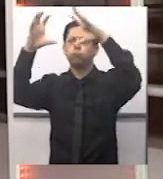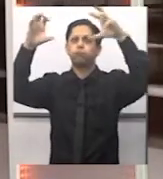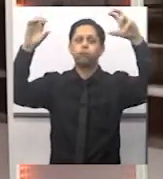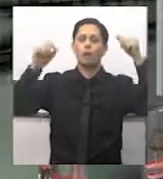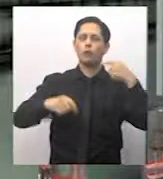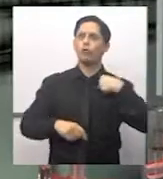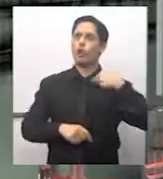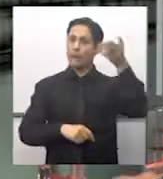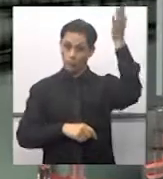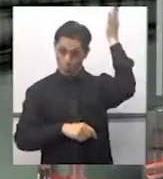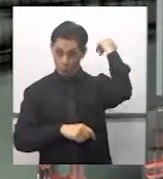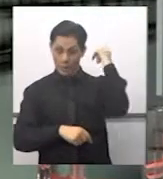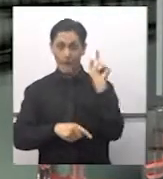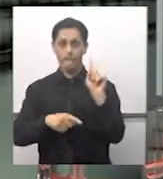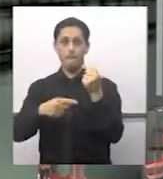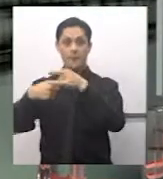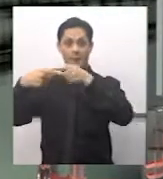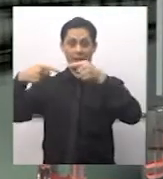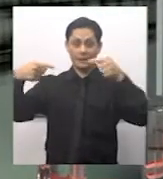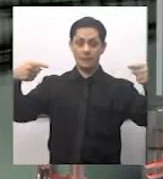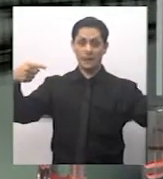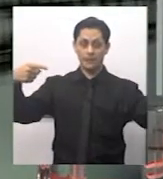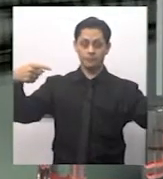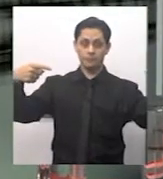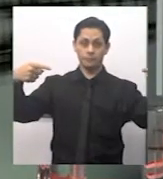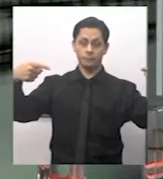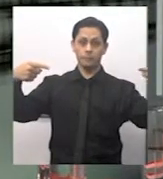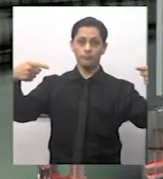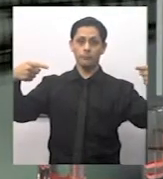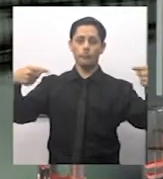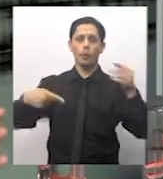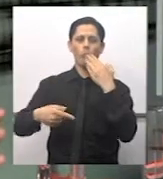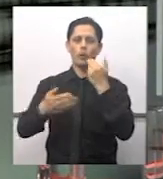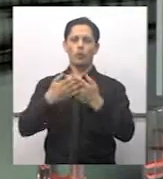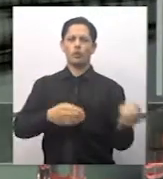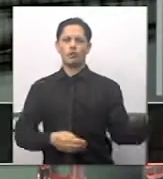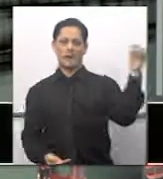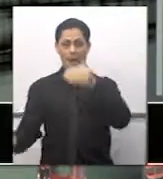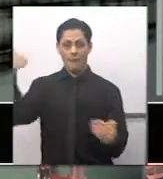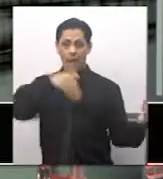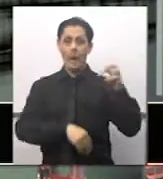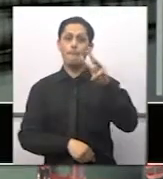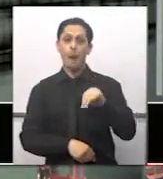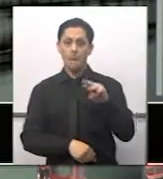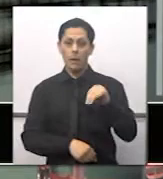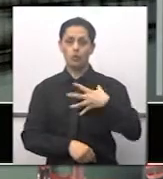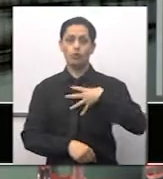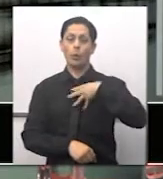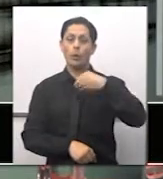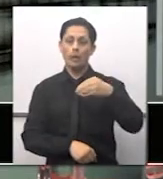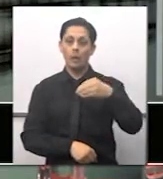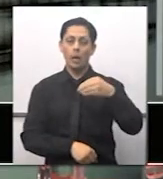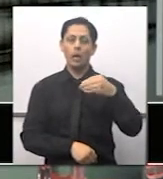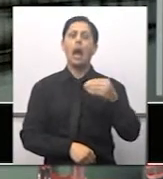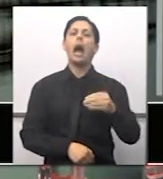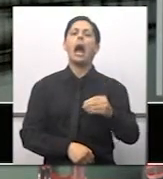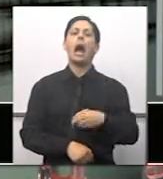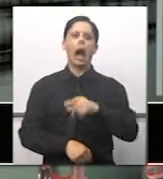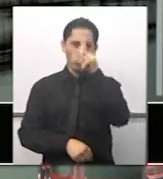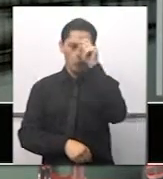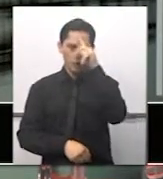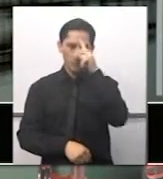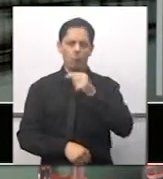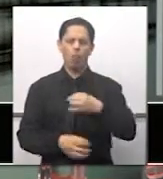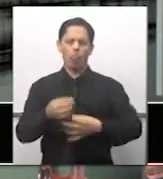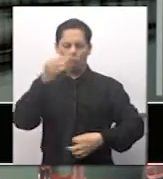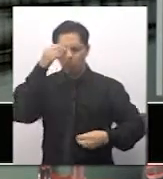Yo recuerdo las primeras semanas en Quintero, Puchuncaví, cuando llegaban las mamás con sus niños al hospital, con